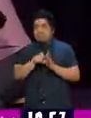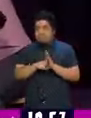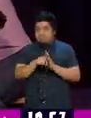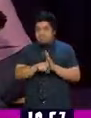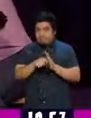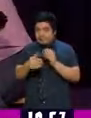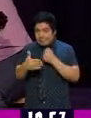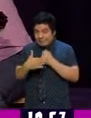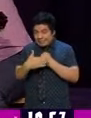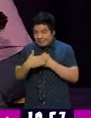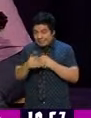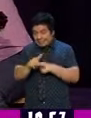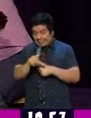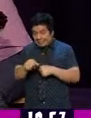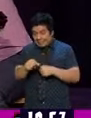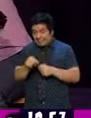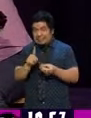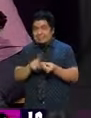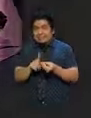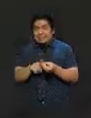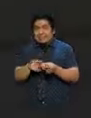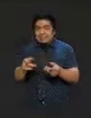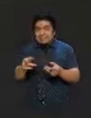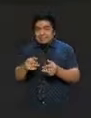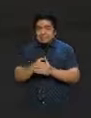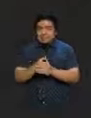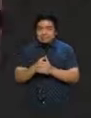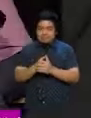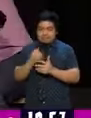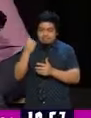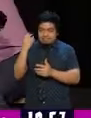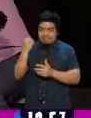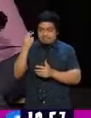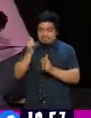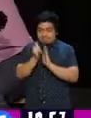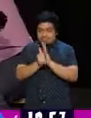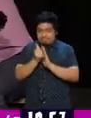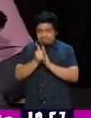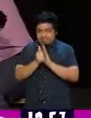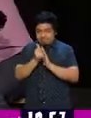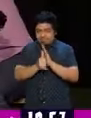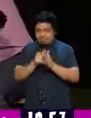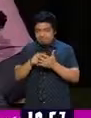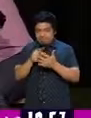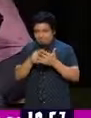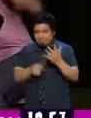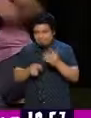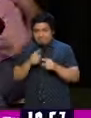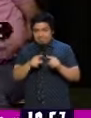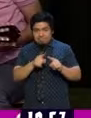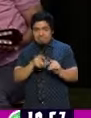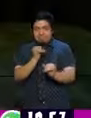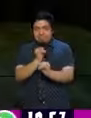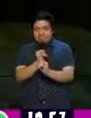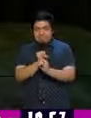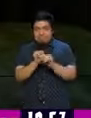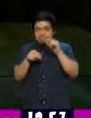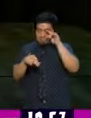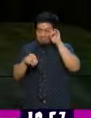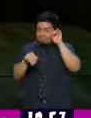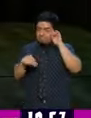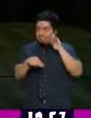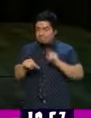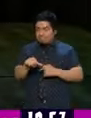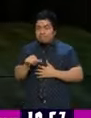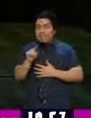y próximamente. ¿En dónde? Estaremos en YouTube. Y demás. TikTok. Ahí está. Niña Zombie.